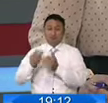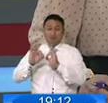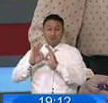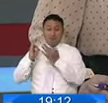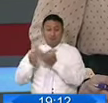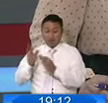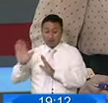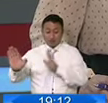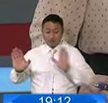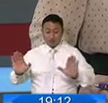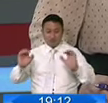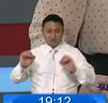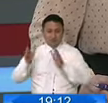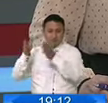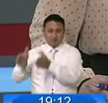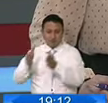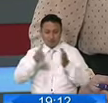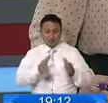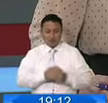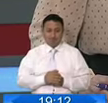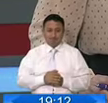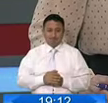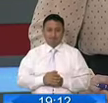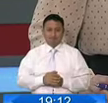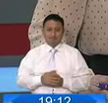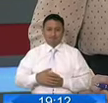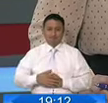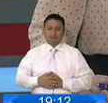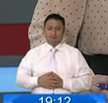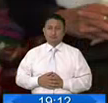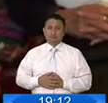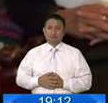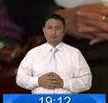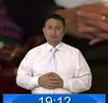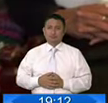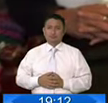prepara para los funerales que se realizarán por separado